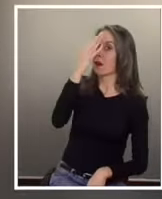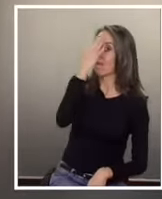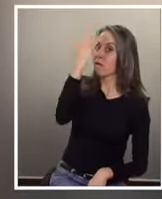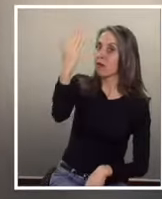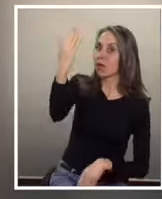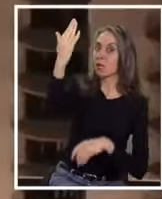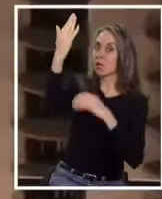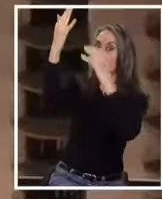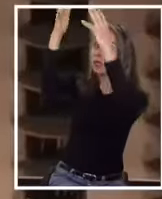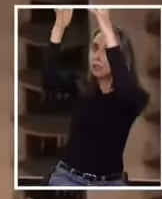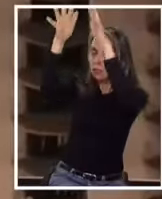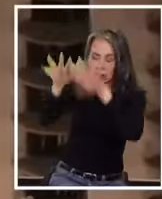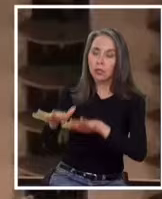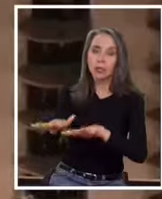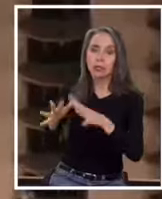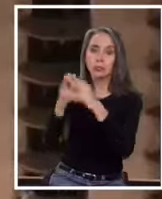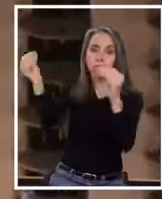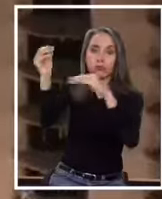se había derrumbado.